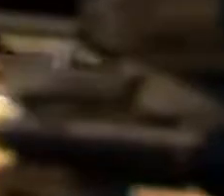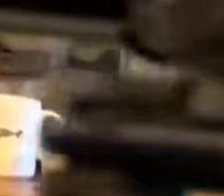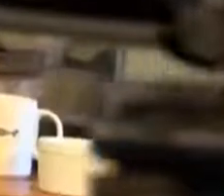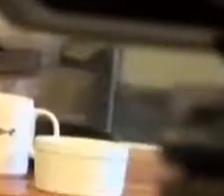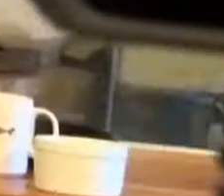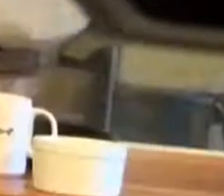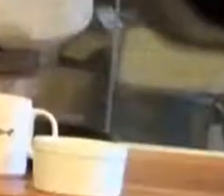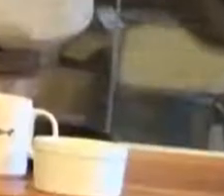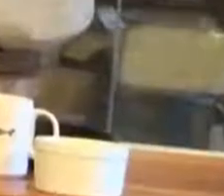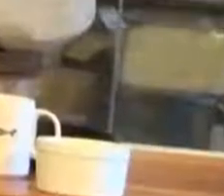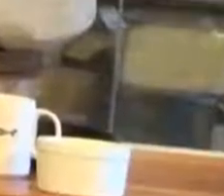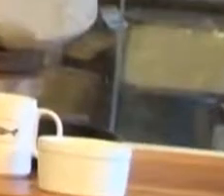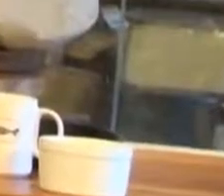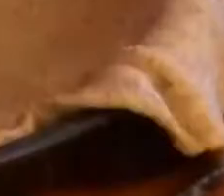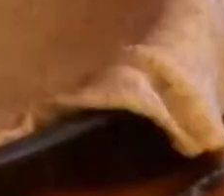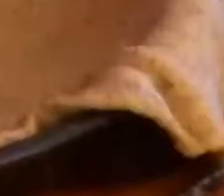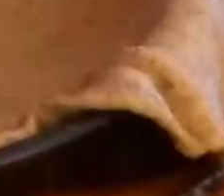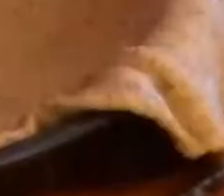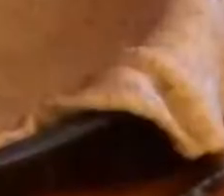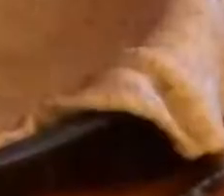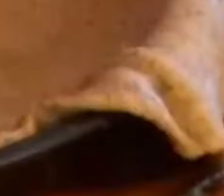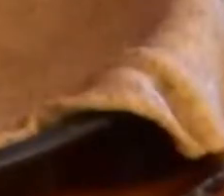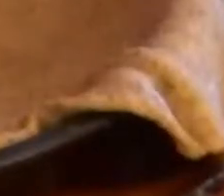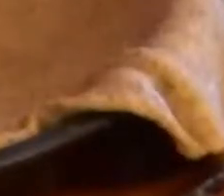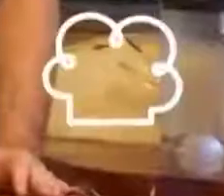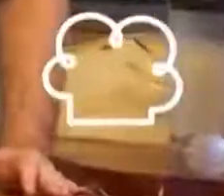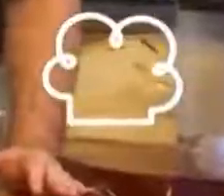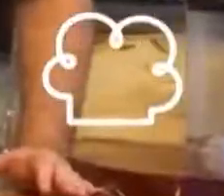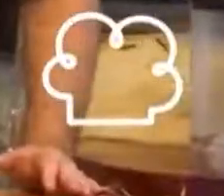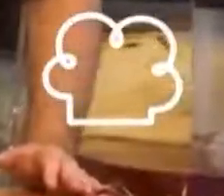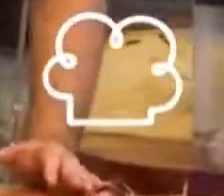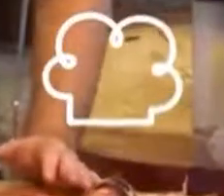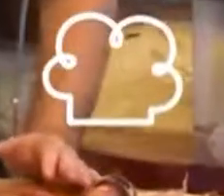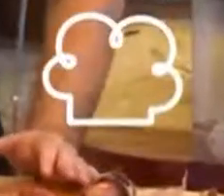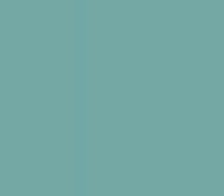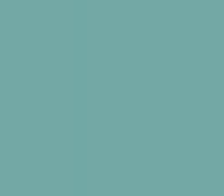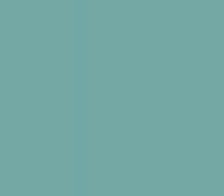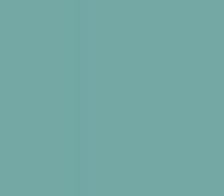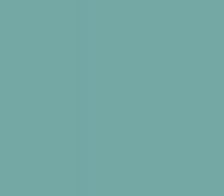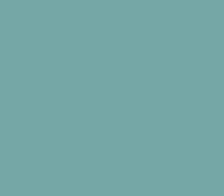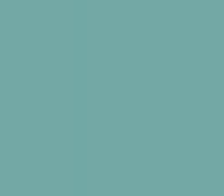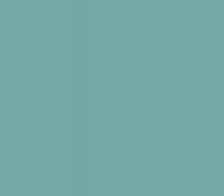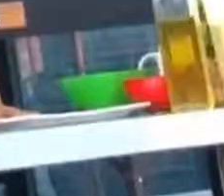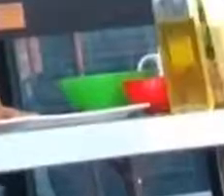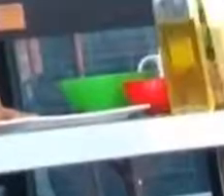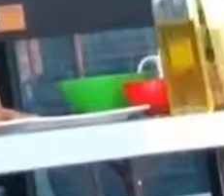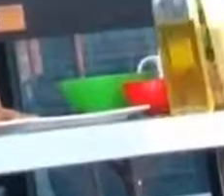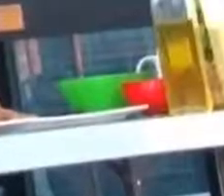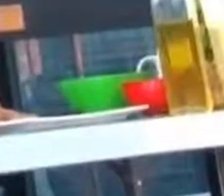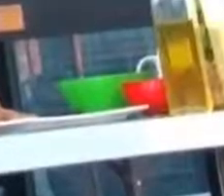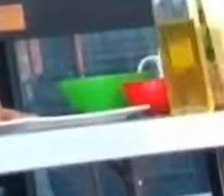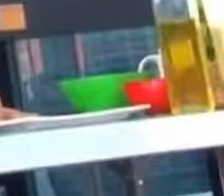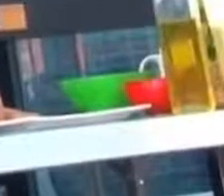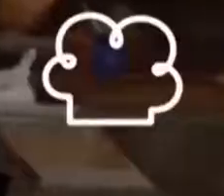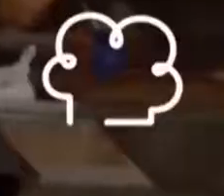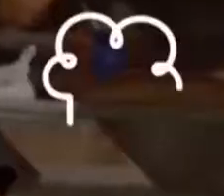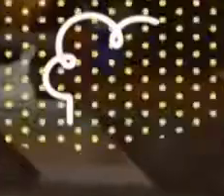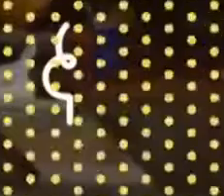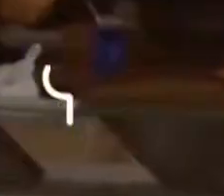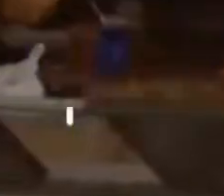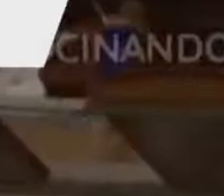Los mejores cocineros de la provincia te muestran sus recetas más originales, elaboradas con ingredientes de producción